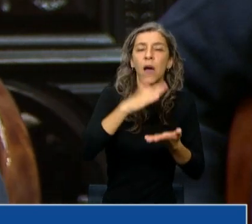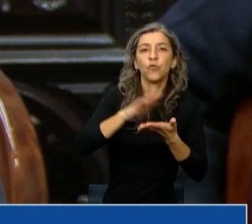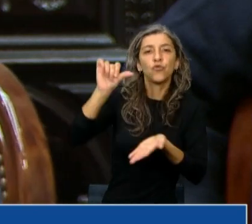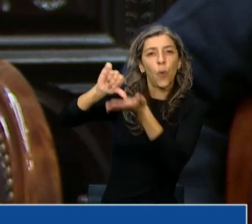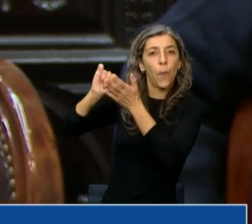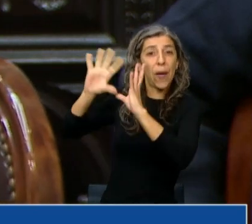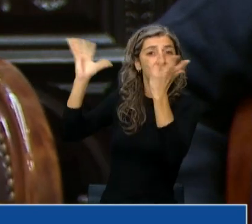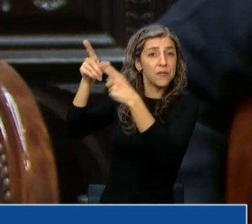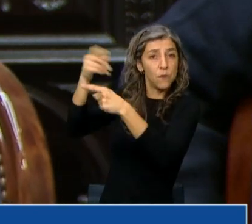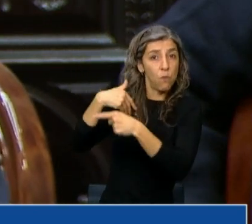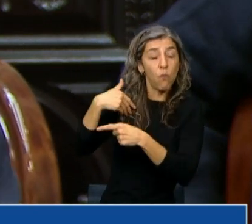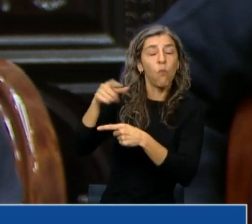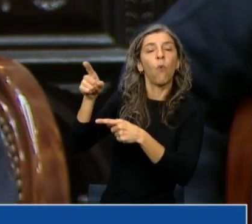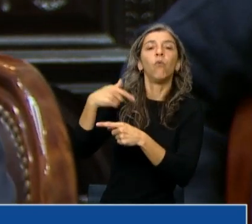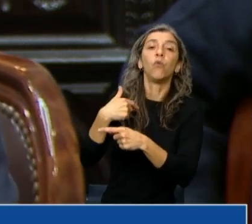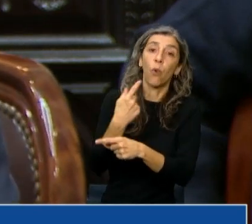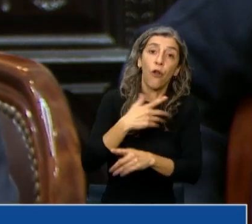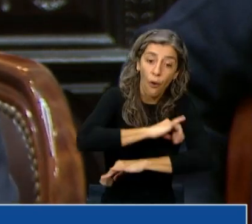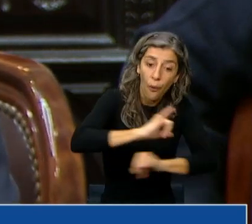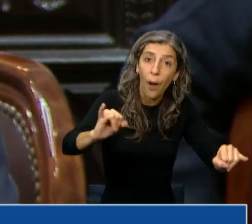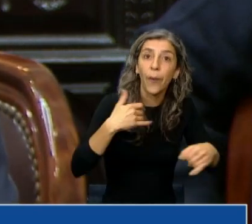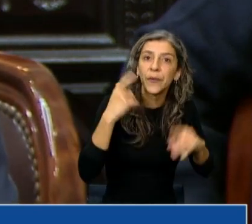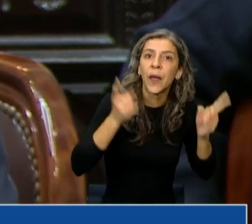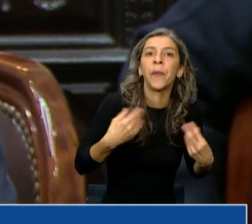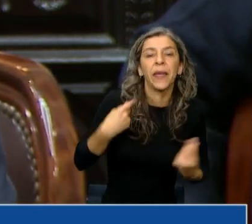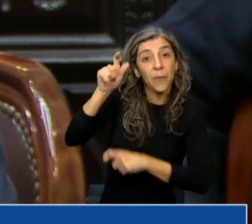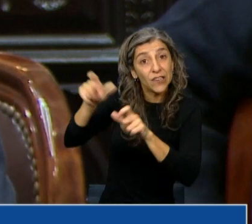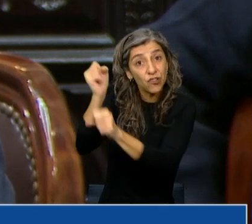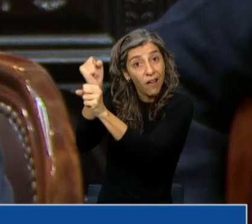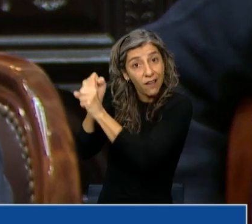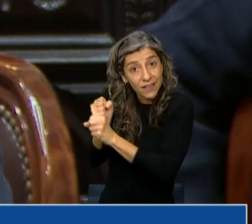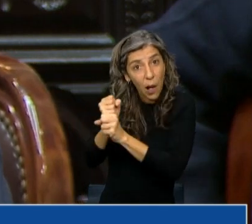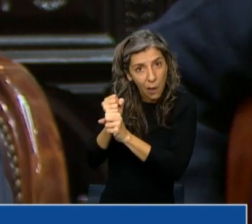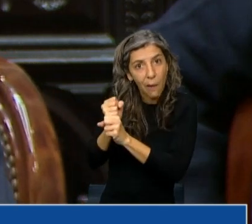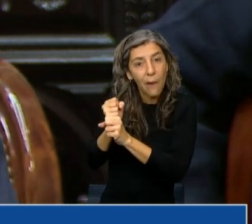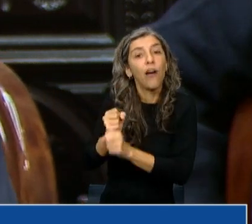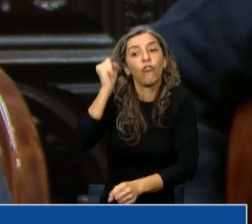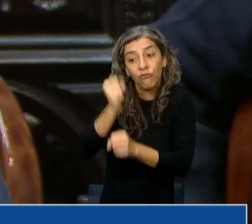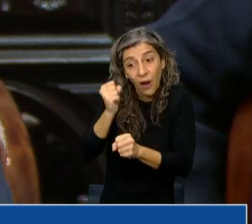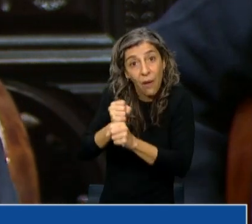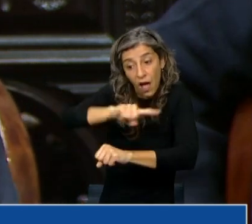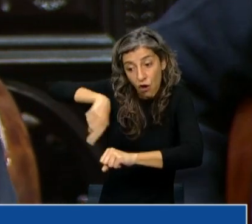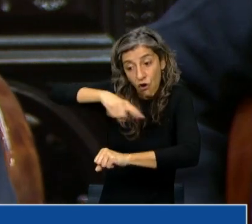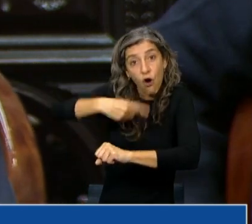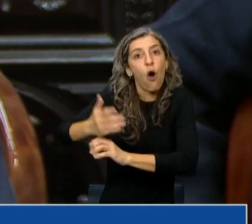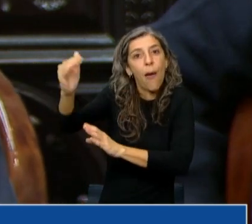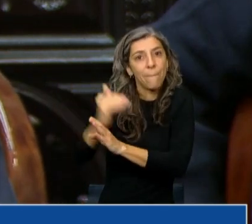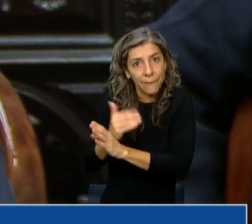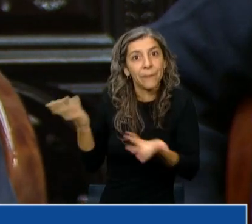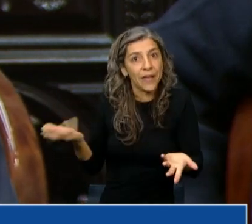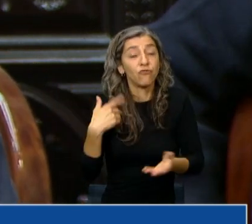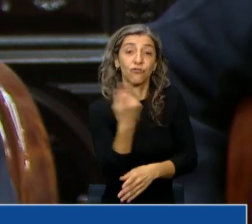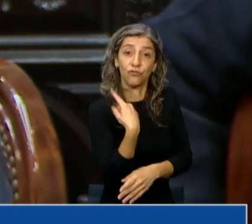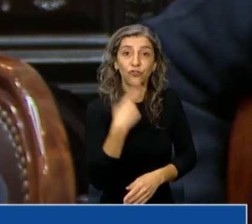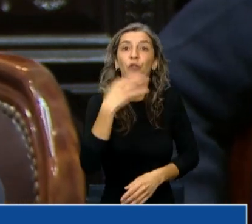gravan el salario, hay que decirle que en ese país del mundo los trabajadores pagan menos horas y está siendo hora que este Parlamento debata la reducción